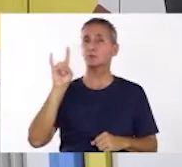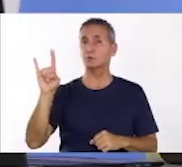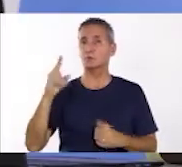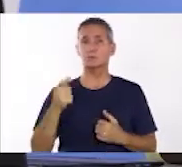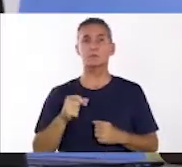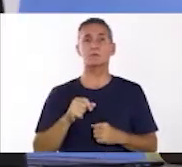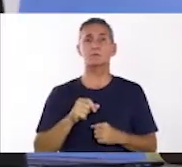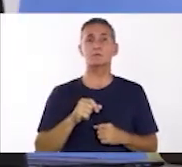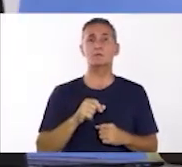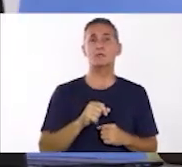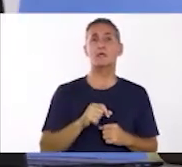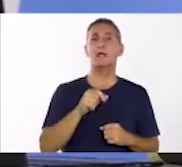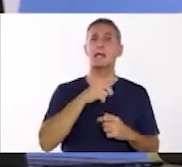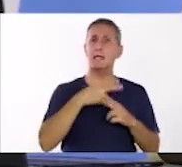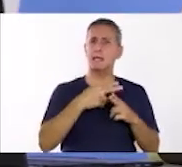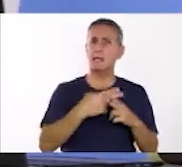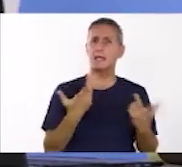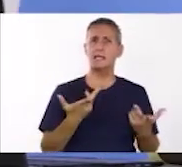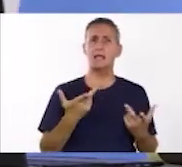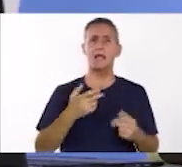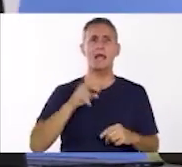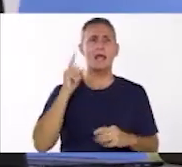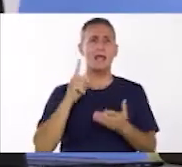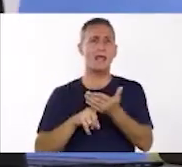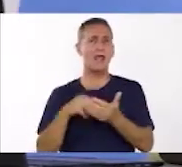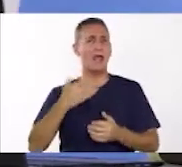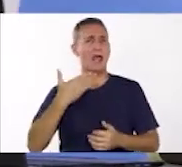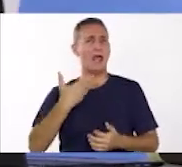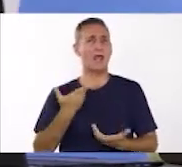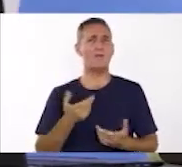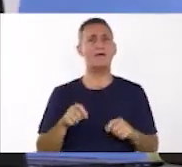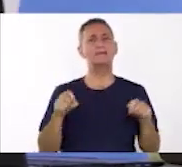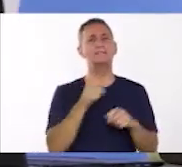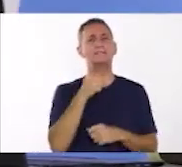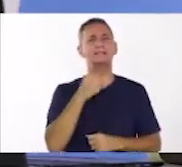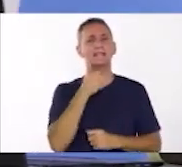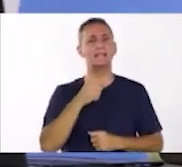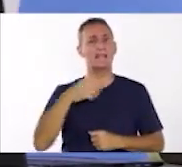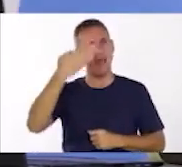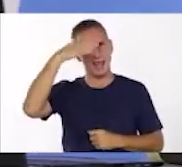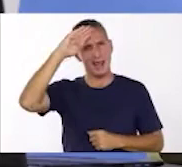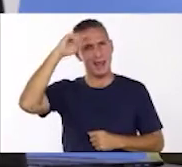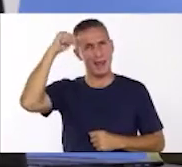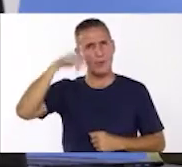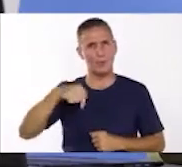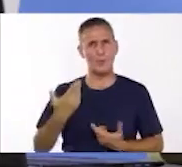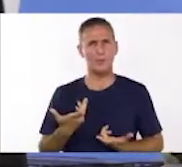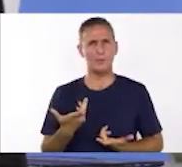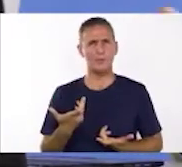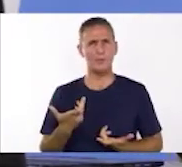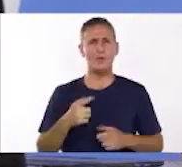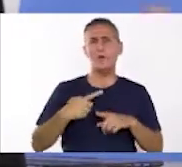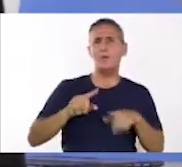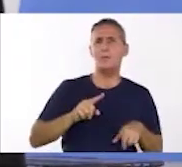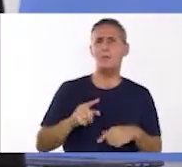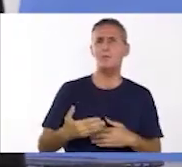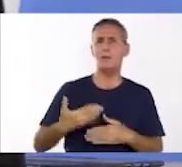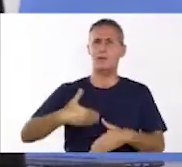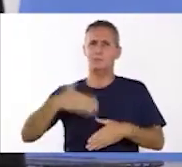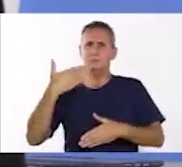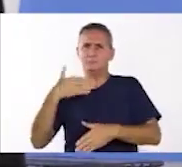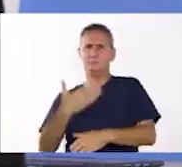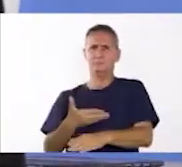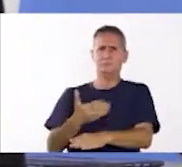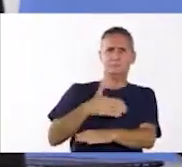1959. Y es lo que se da en llamar la poesía cantada en la Cuba actual. Pero